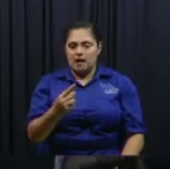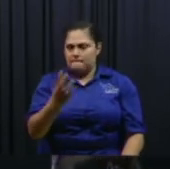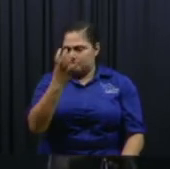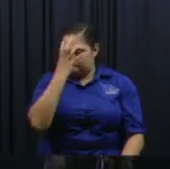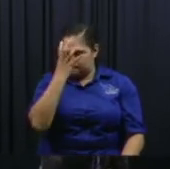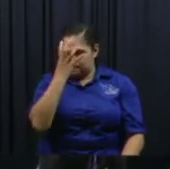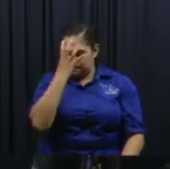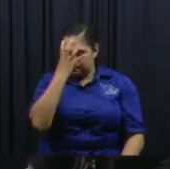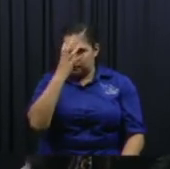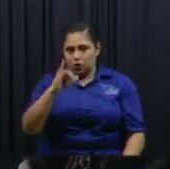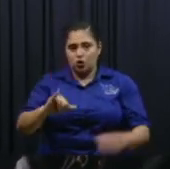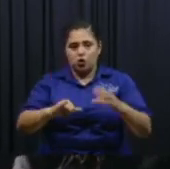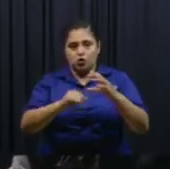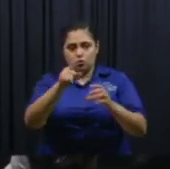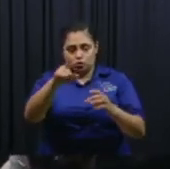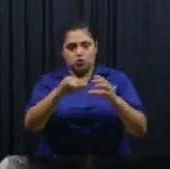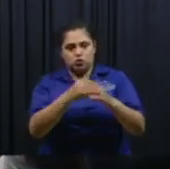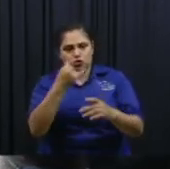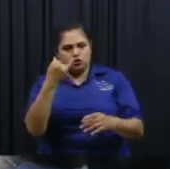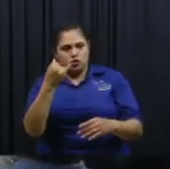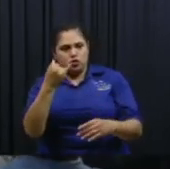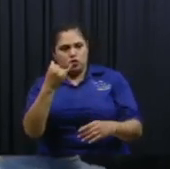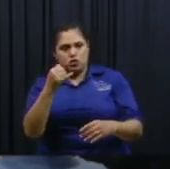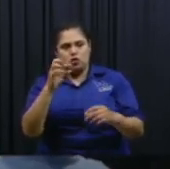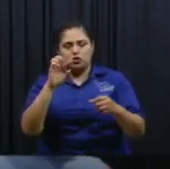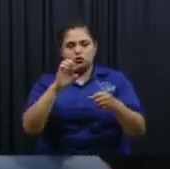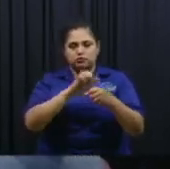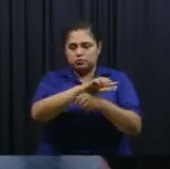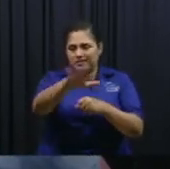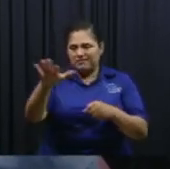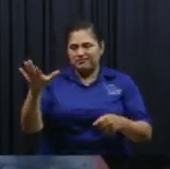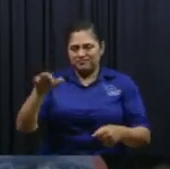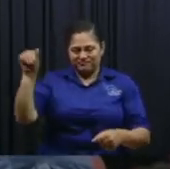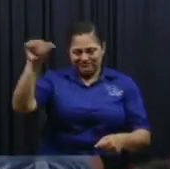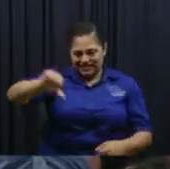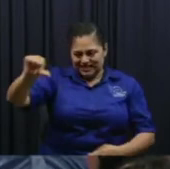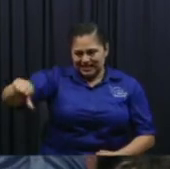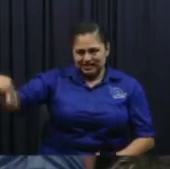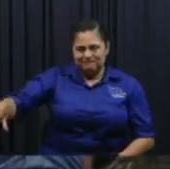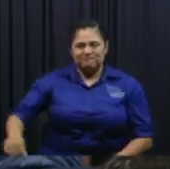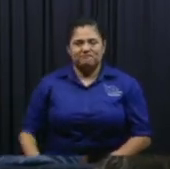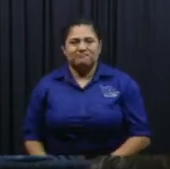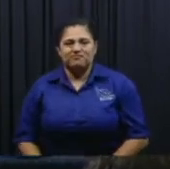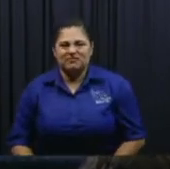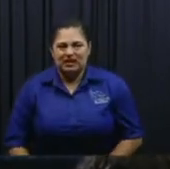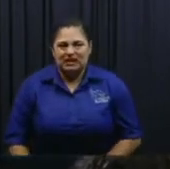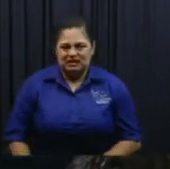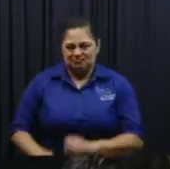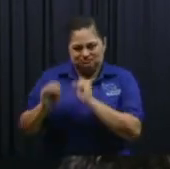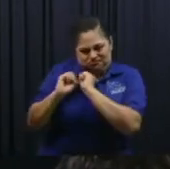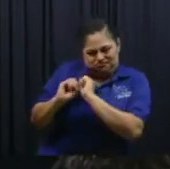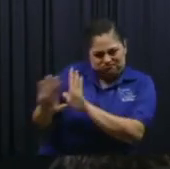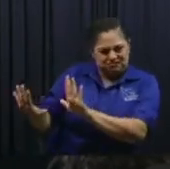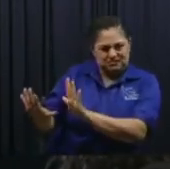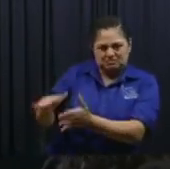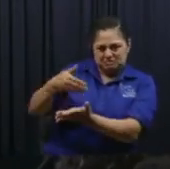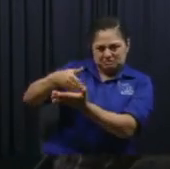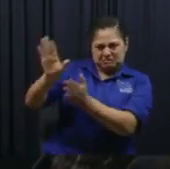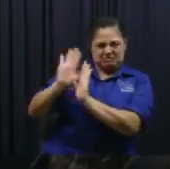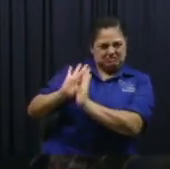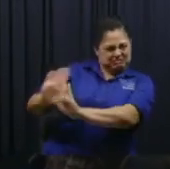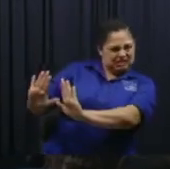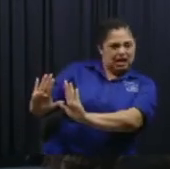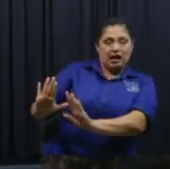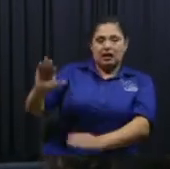impío justo eres lo maldecirán los pueblos lo aborrecerá en las Naciones